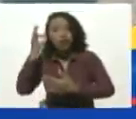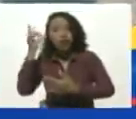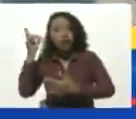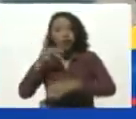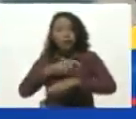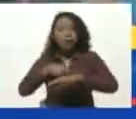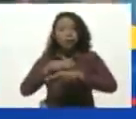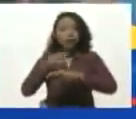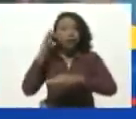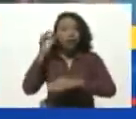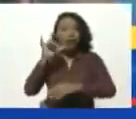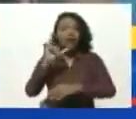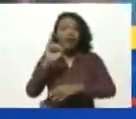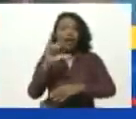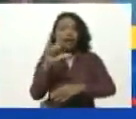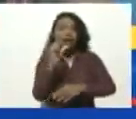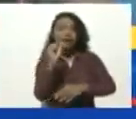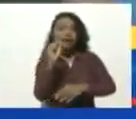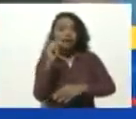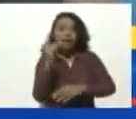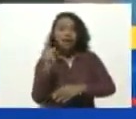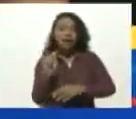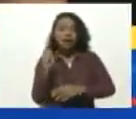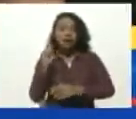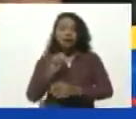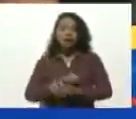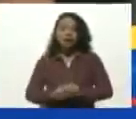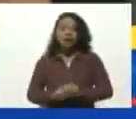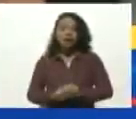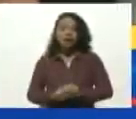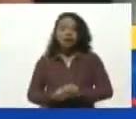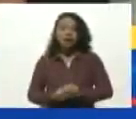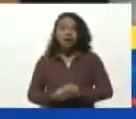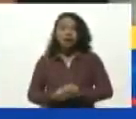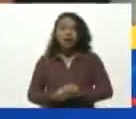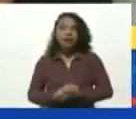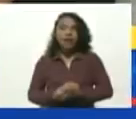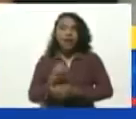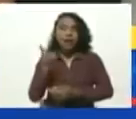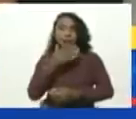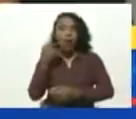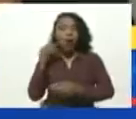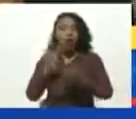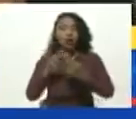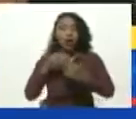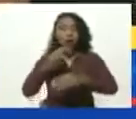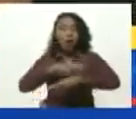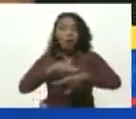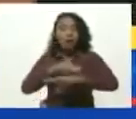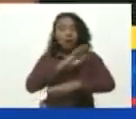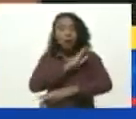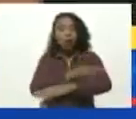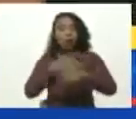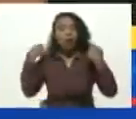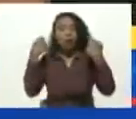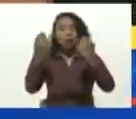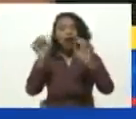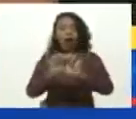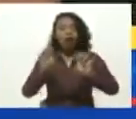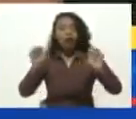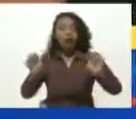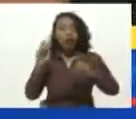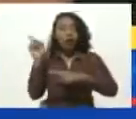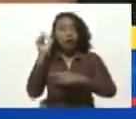Santaella, mejor conocida como Yelitze la Avanzadora, ministra del Poder Popular para la